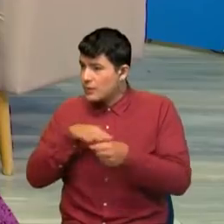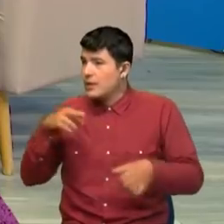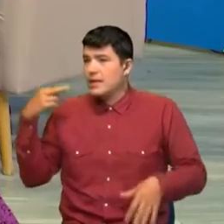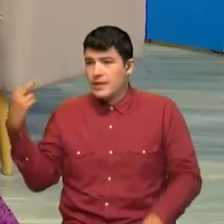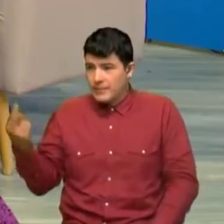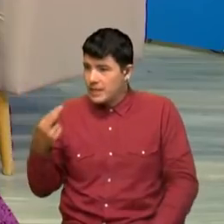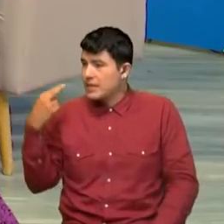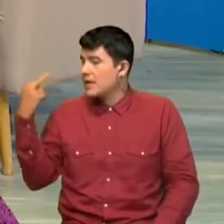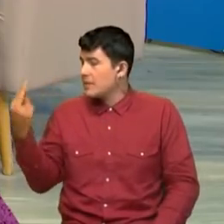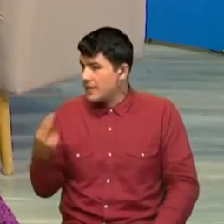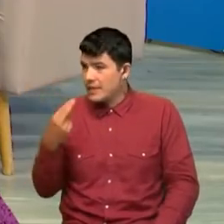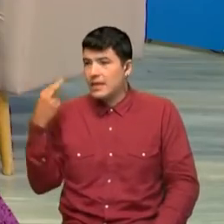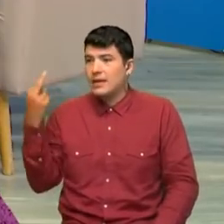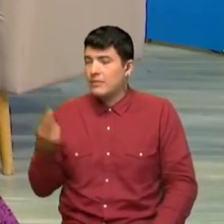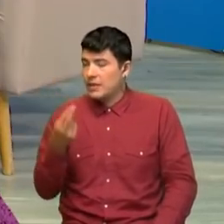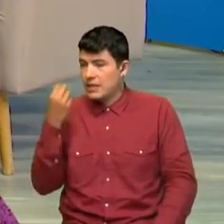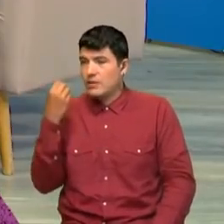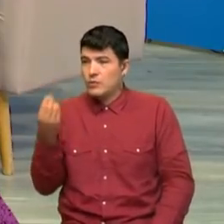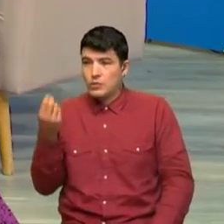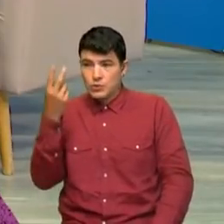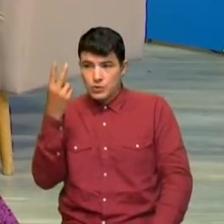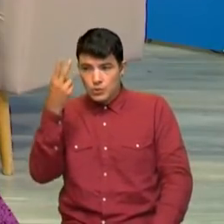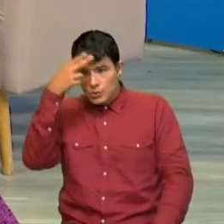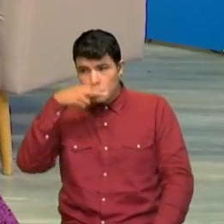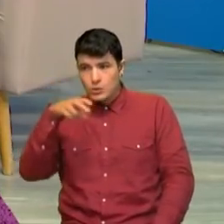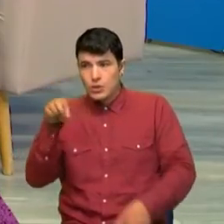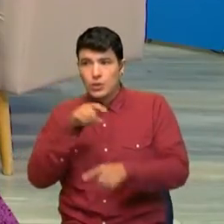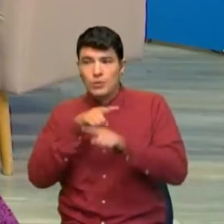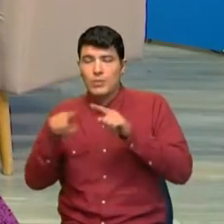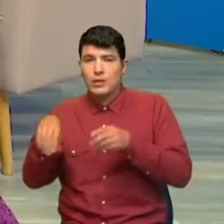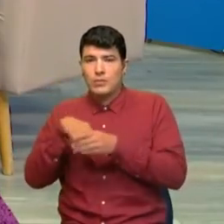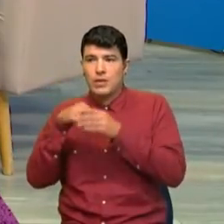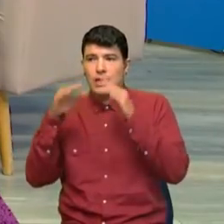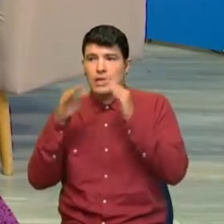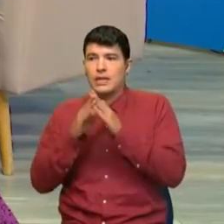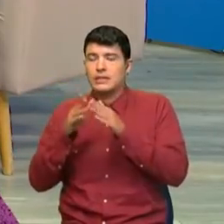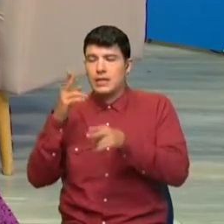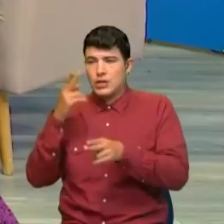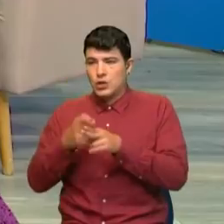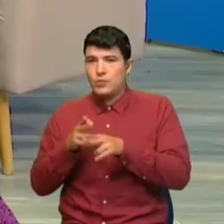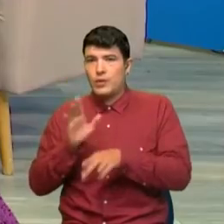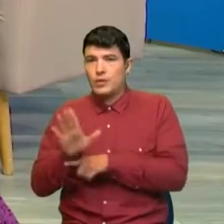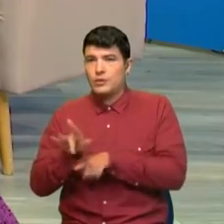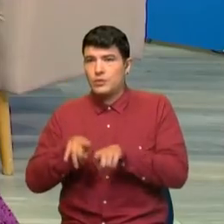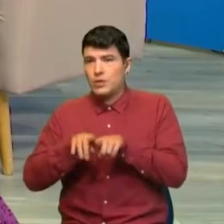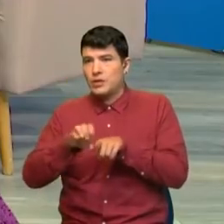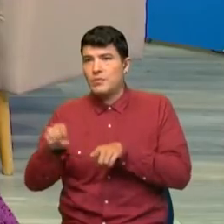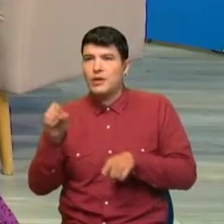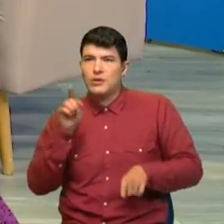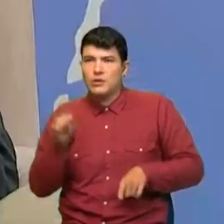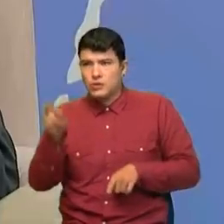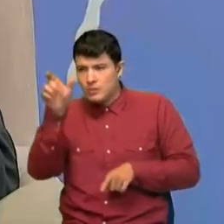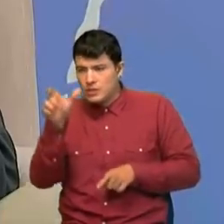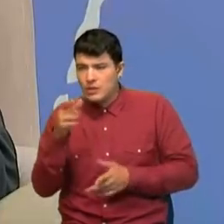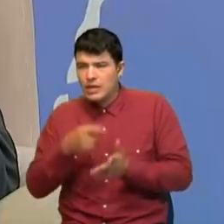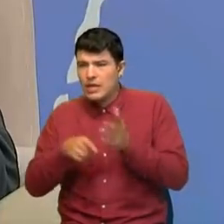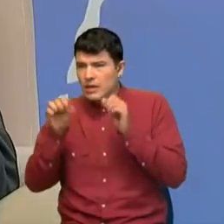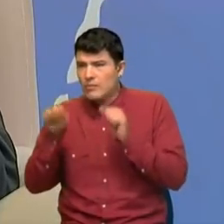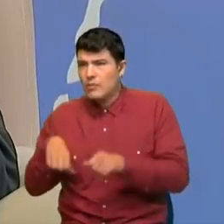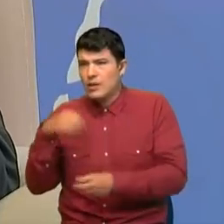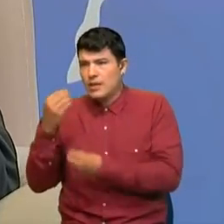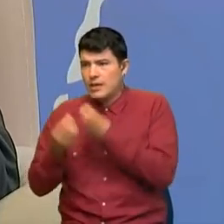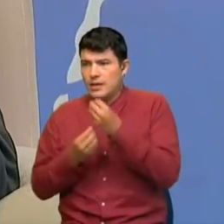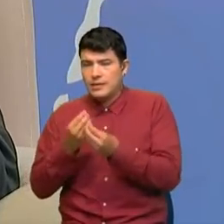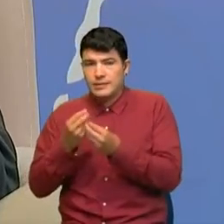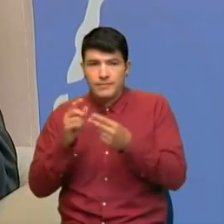comúnmente. Son dos hijos, pero la casa está a nombre del hermano. ¿Qué puede hacer nuestro televidente? Bueno, primero tendríamos